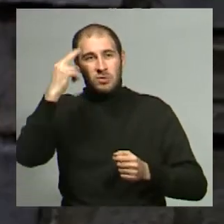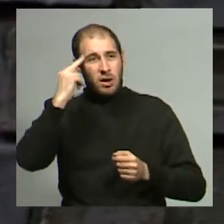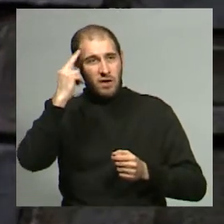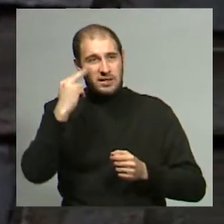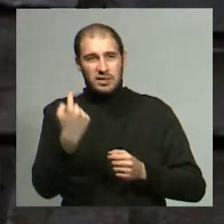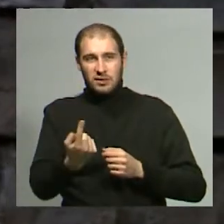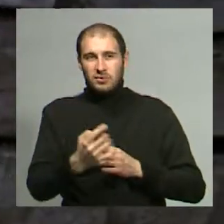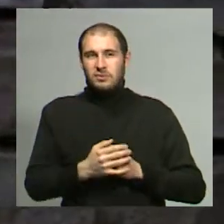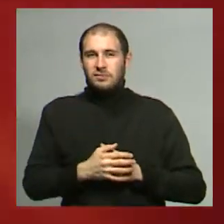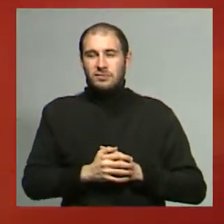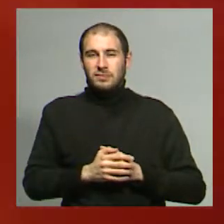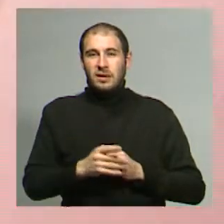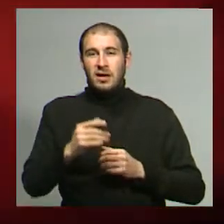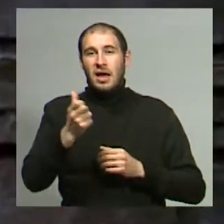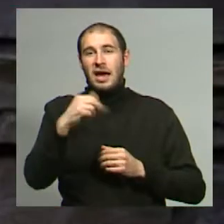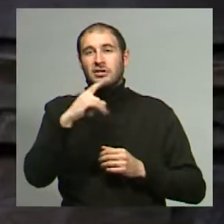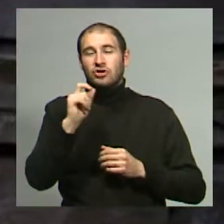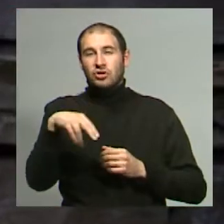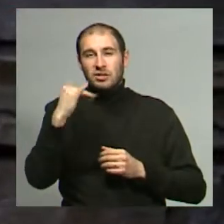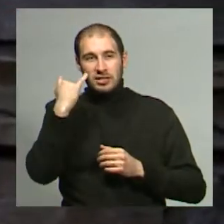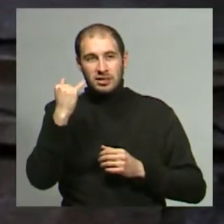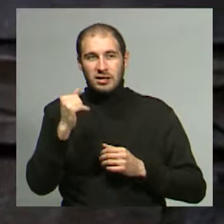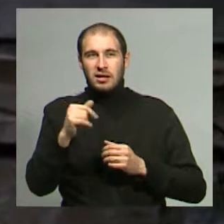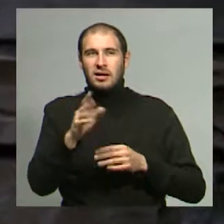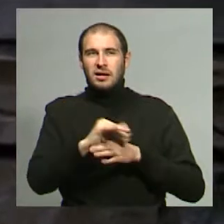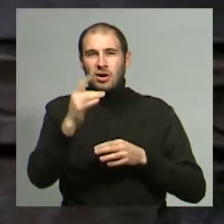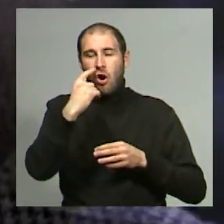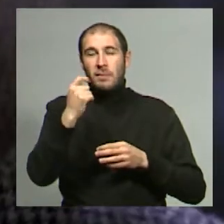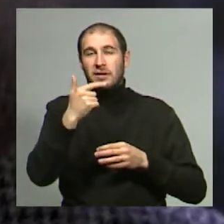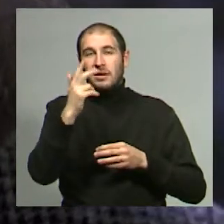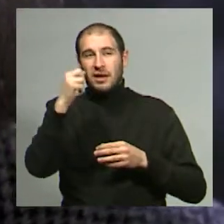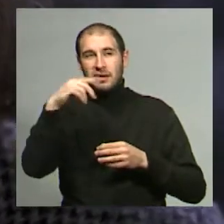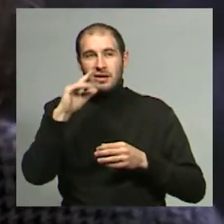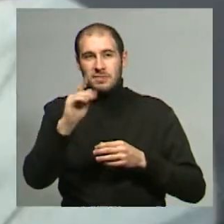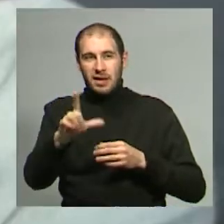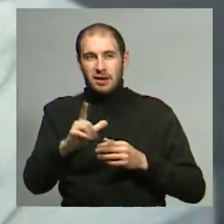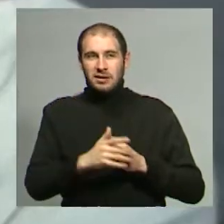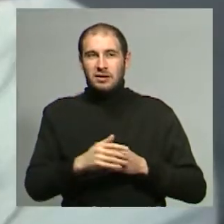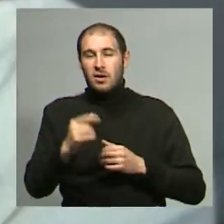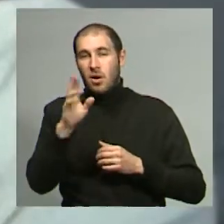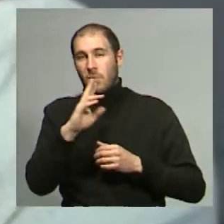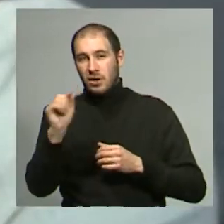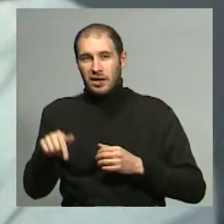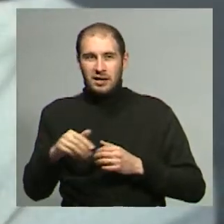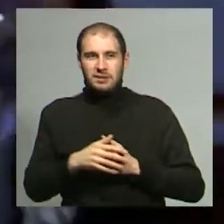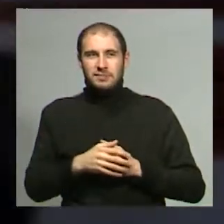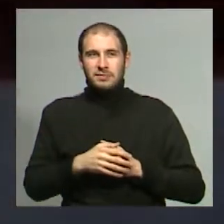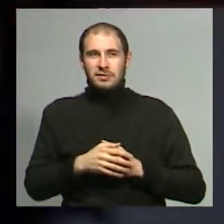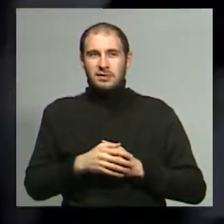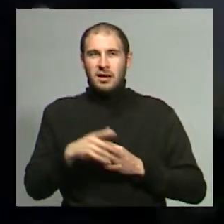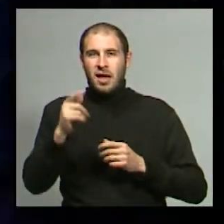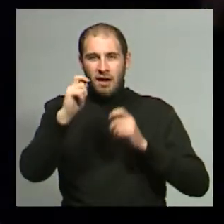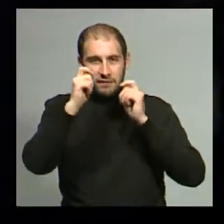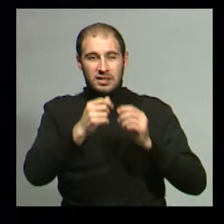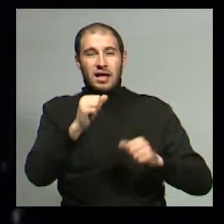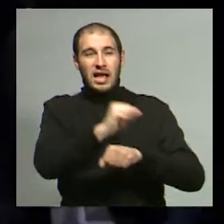91 en el que Anthony Hopkins interpreta a el doctor Hannibal Lecter y Jodie Foster, que es Clarice, visita